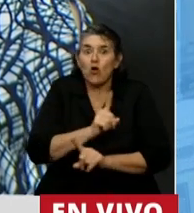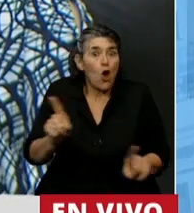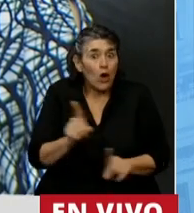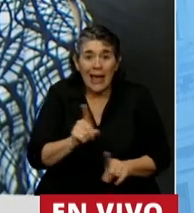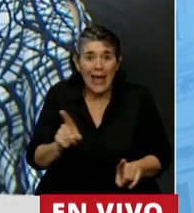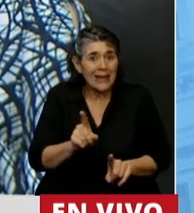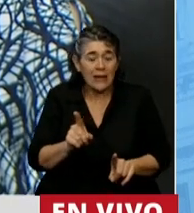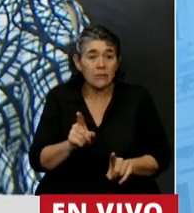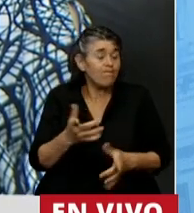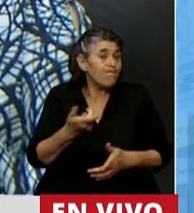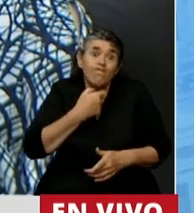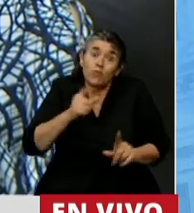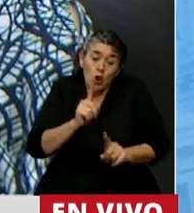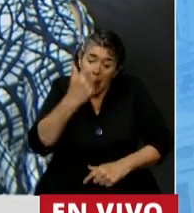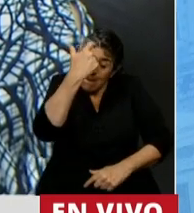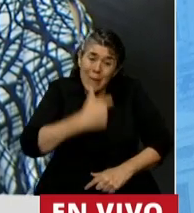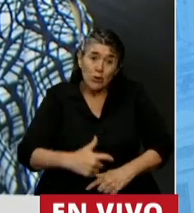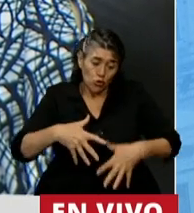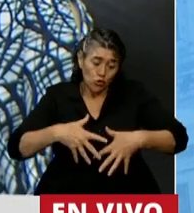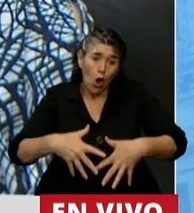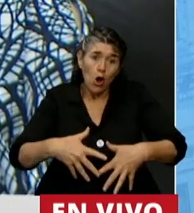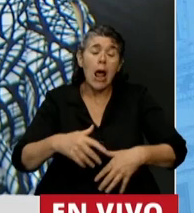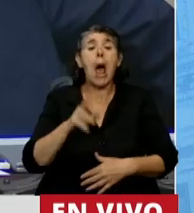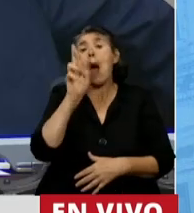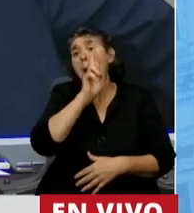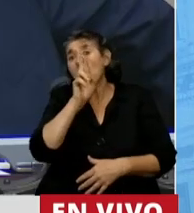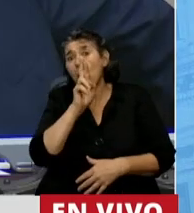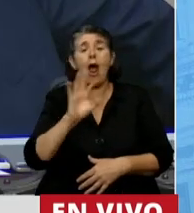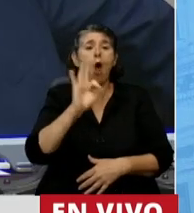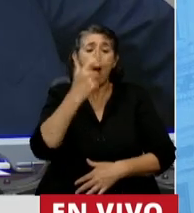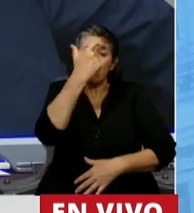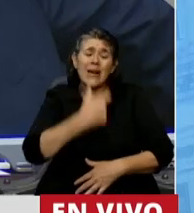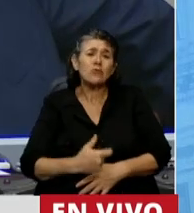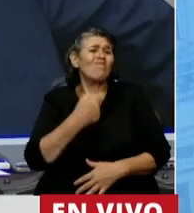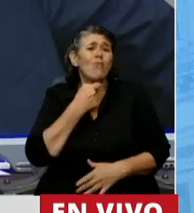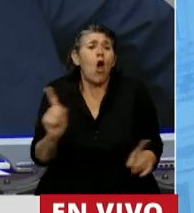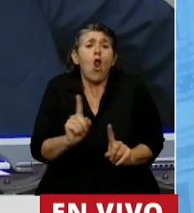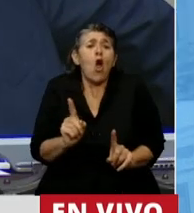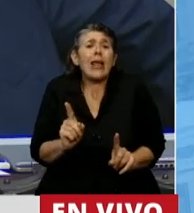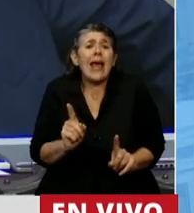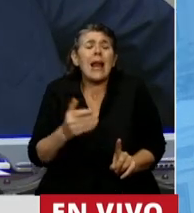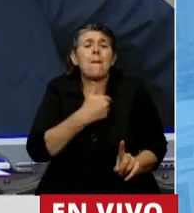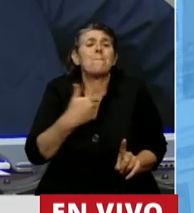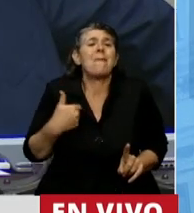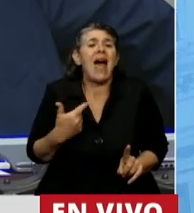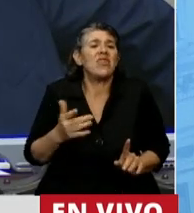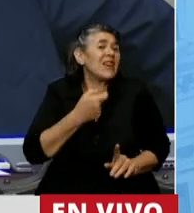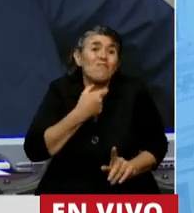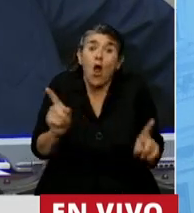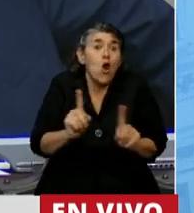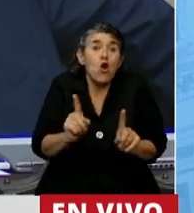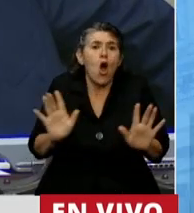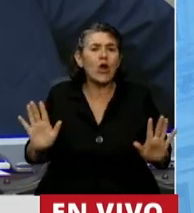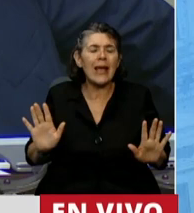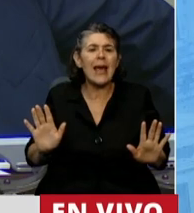desea cursar un embarazo, cuando una mujer no desea ser madre. Se trata de reconocer